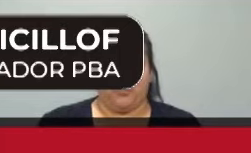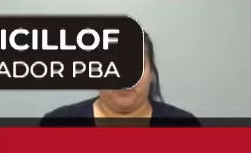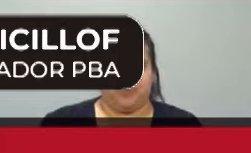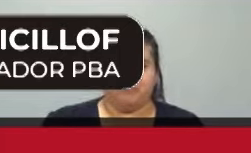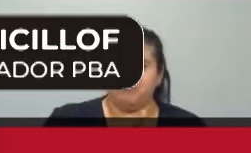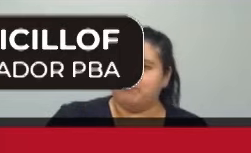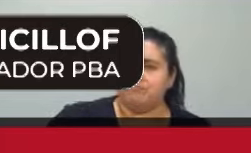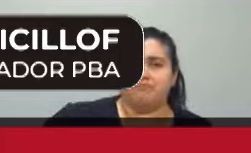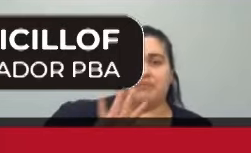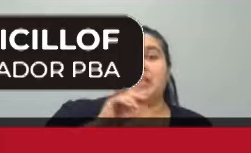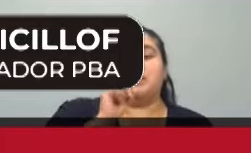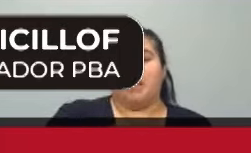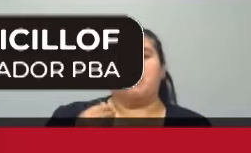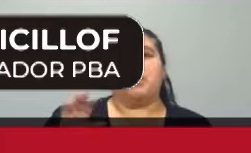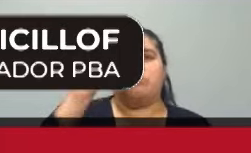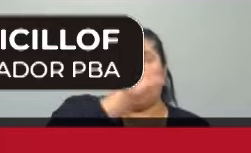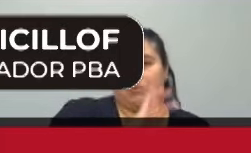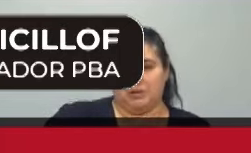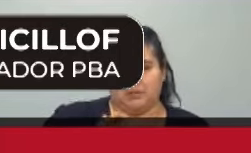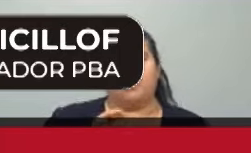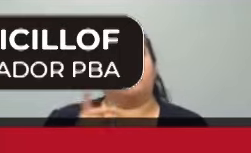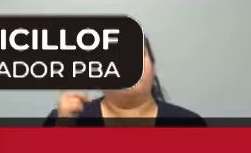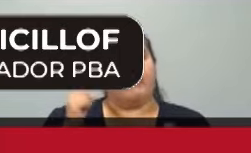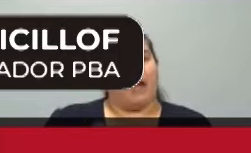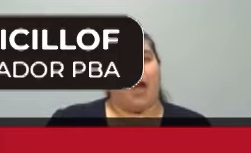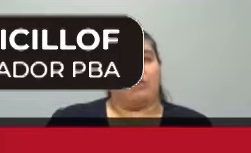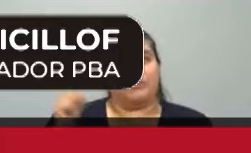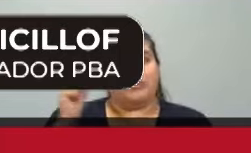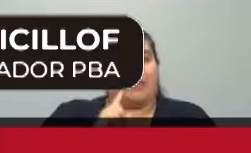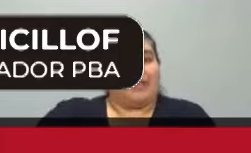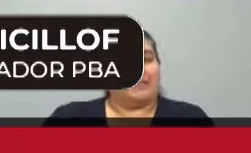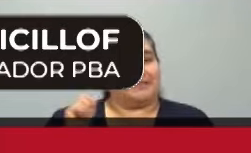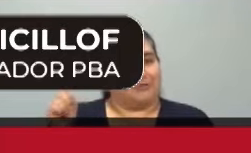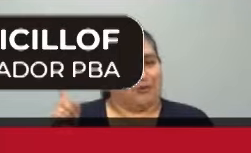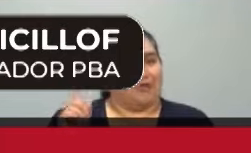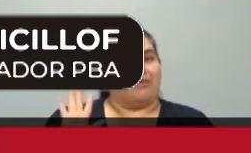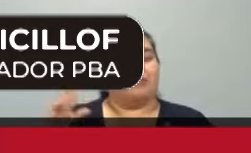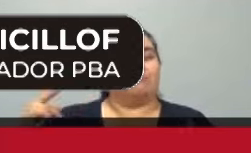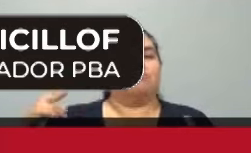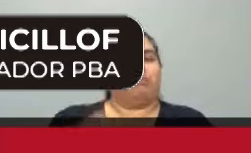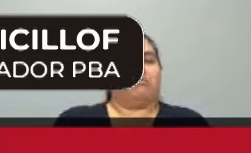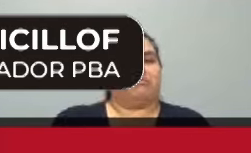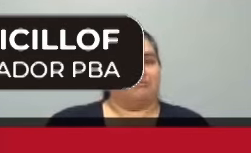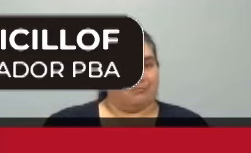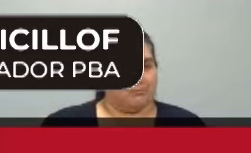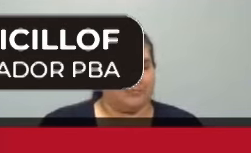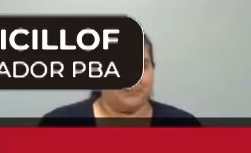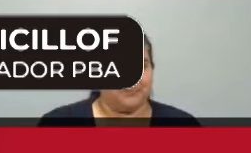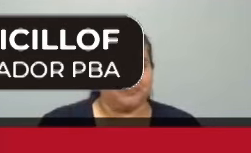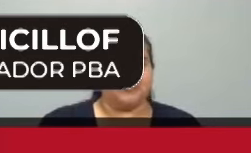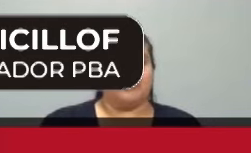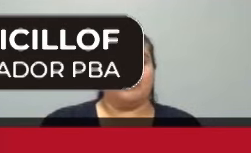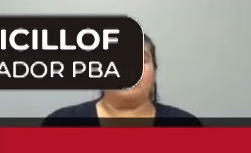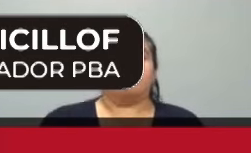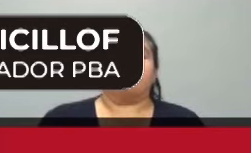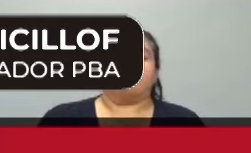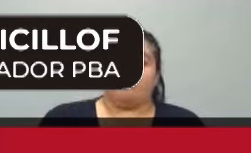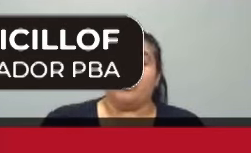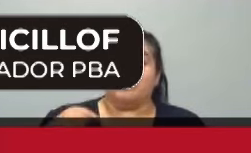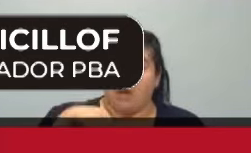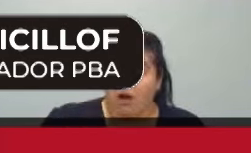todas las provincias argentinas. Caprichosa, arbitrariamente, lo cortaron. Por eso, en